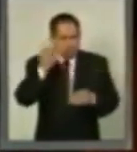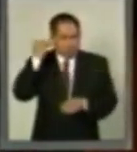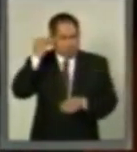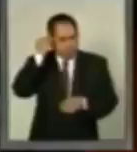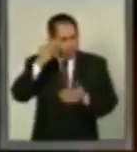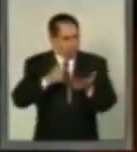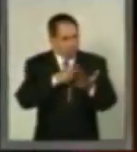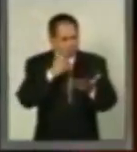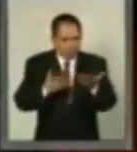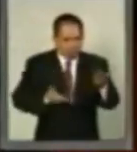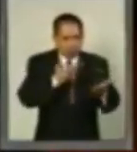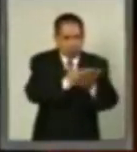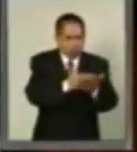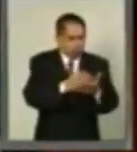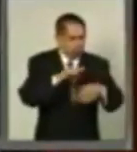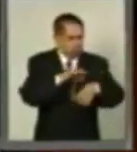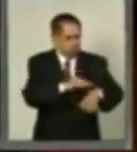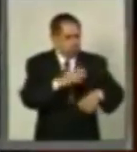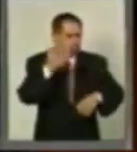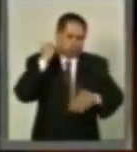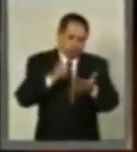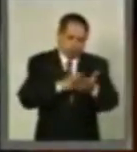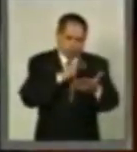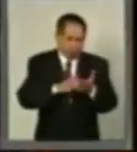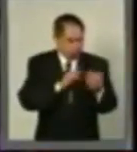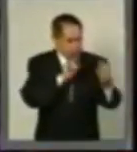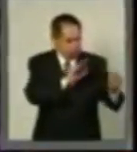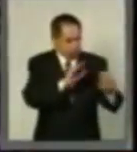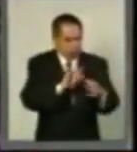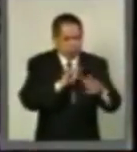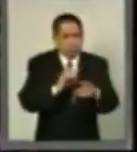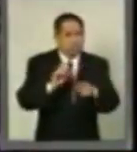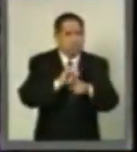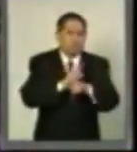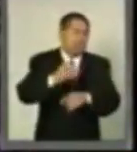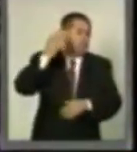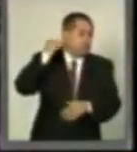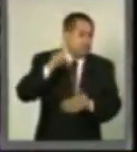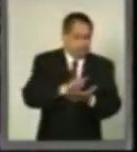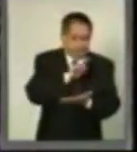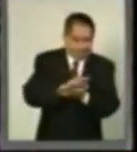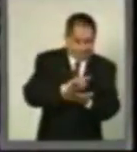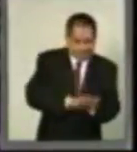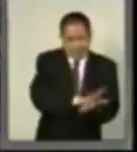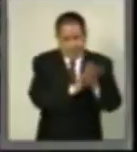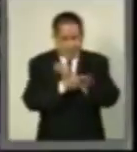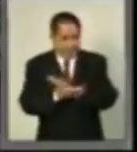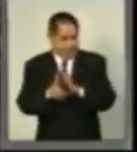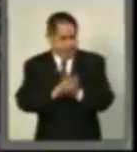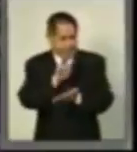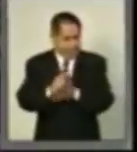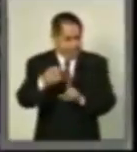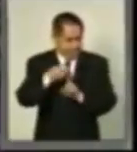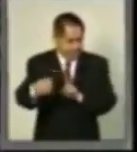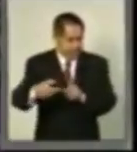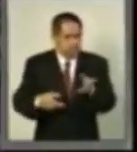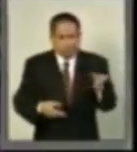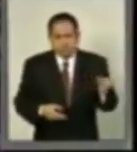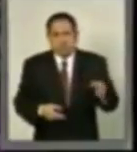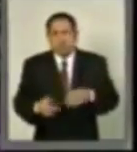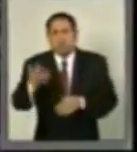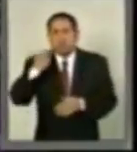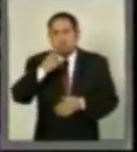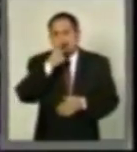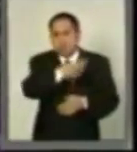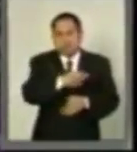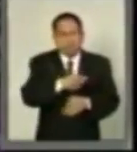planteado en comparecencias anteriores, ya desde la reforma que se hizo a la Ley Orgánica señalamos que